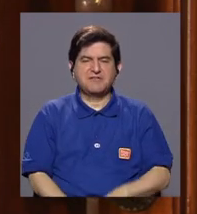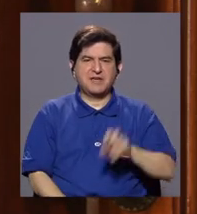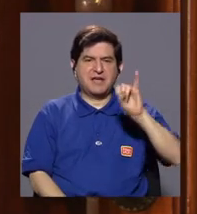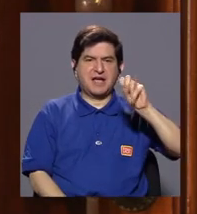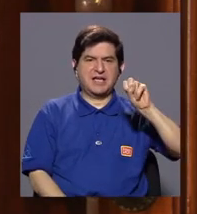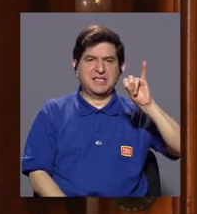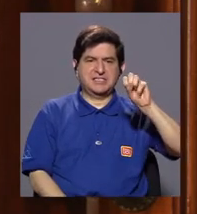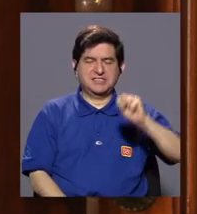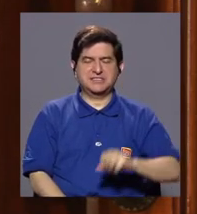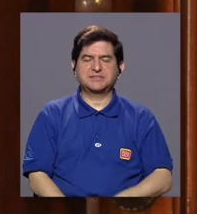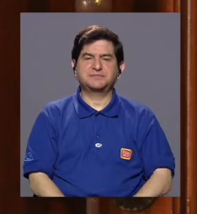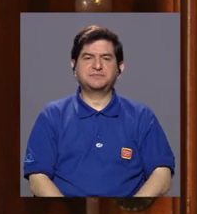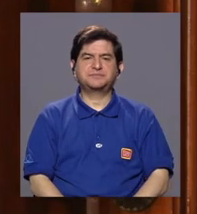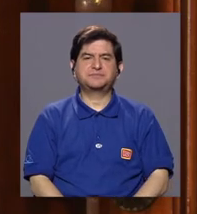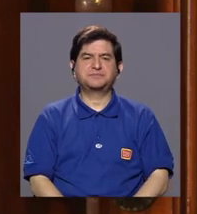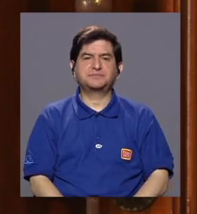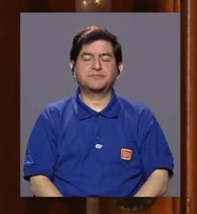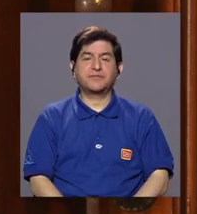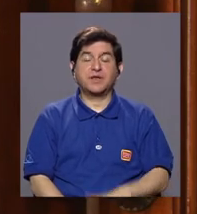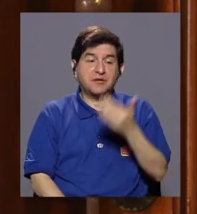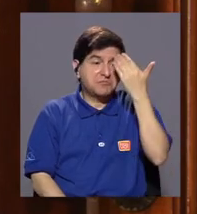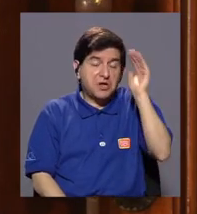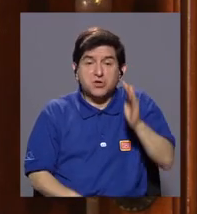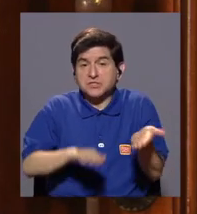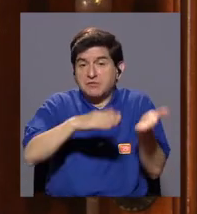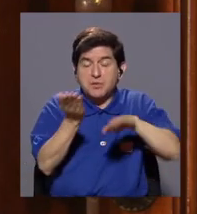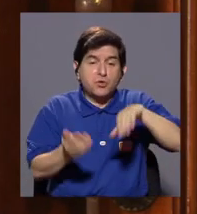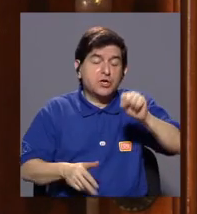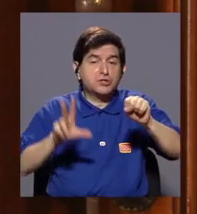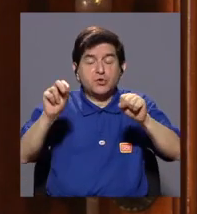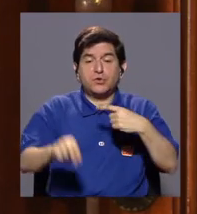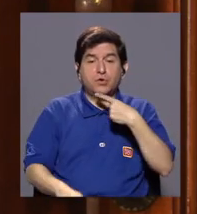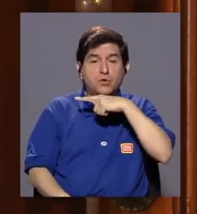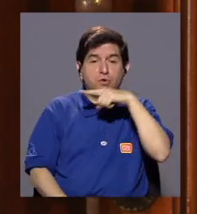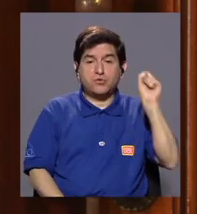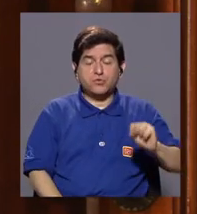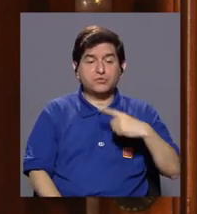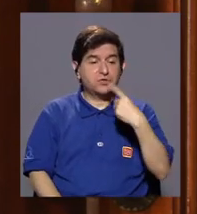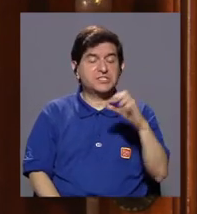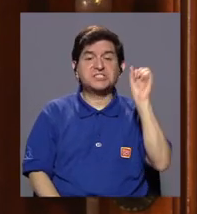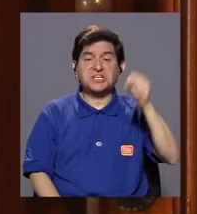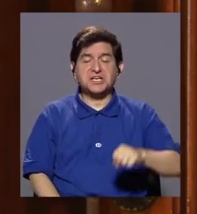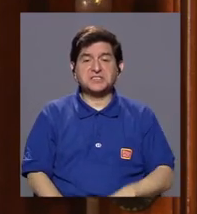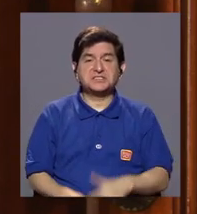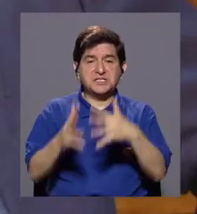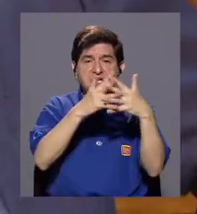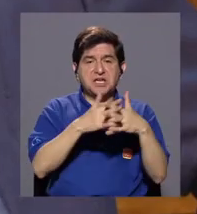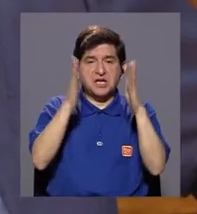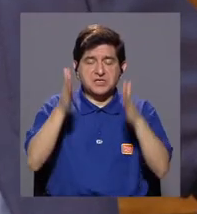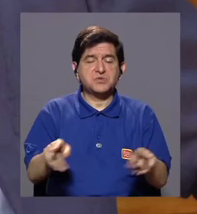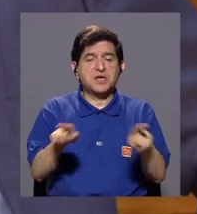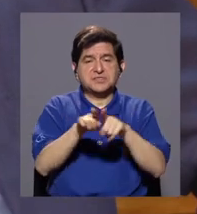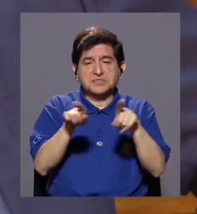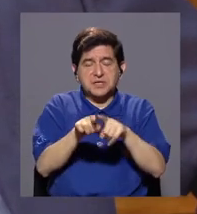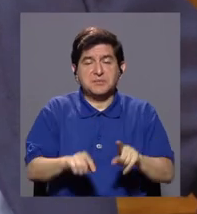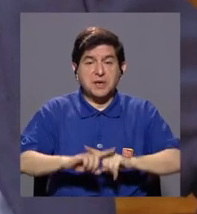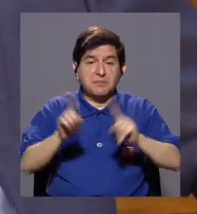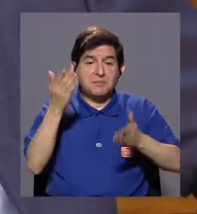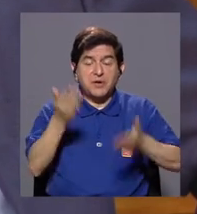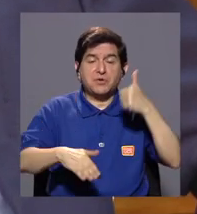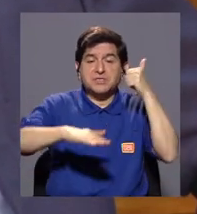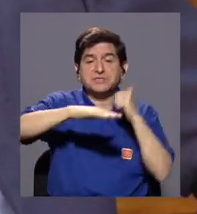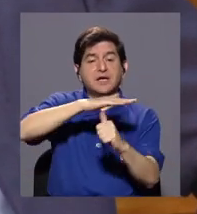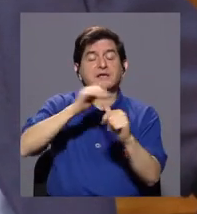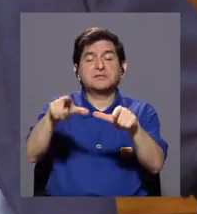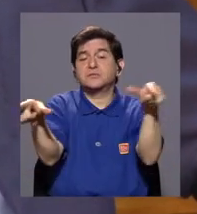el Eje. Que por cierto, no se sabe si murió o no murió. Los rusos dicen que ya lo mataron, los griegos dicen que ya lo mataron, pero puede ser que